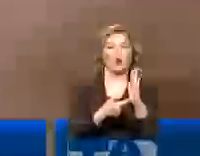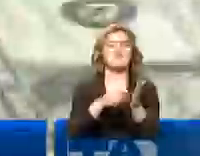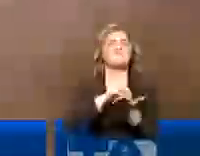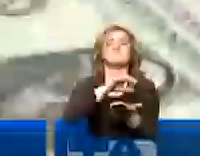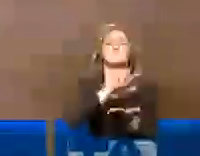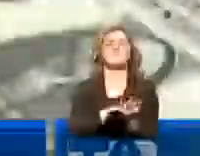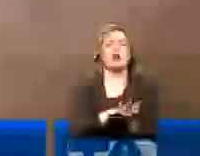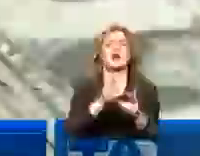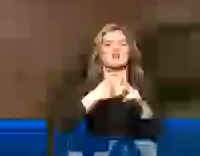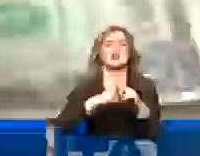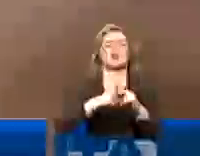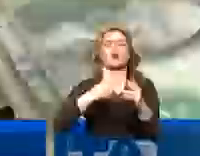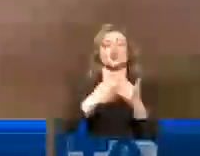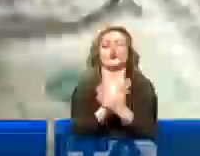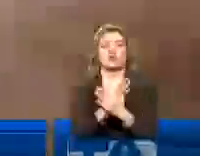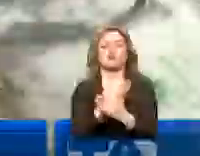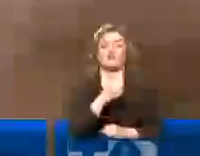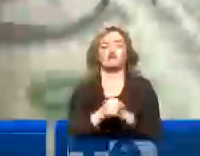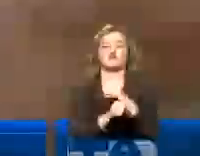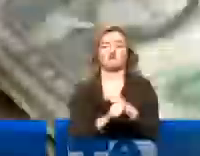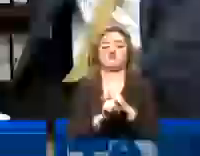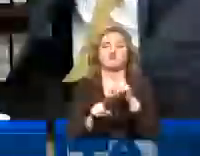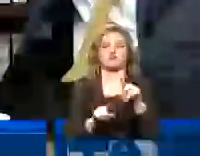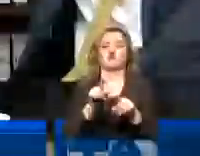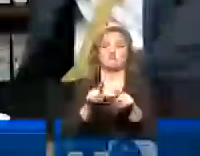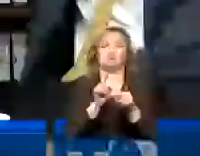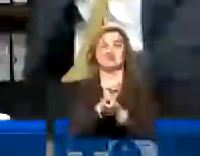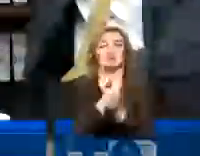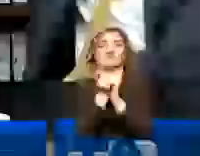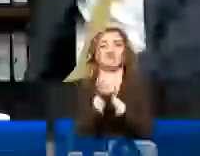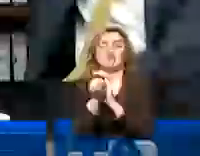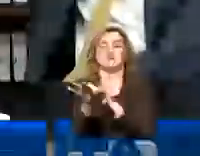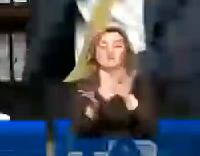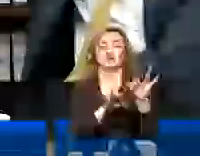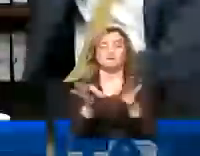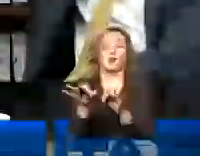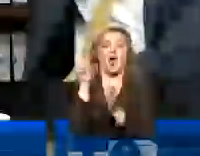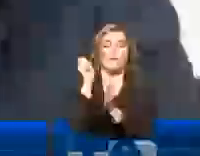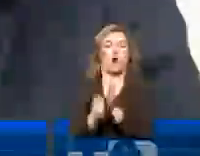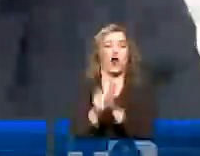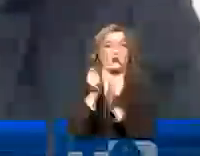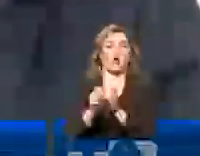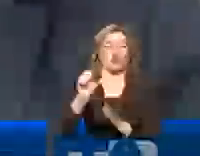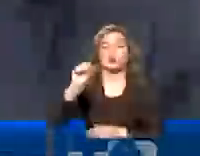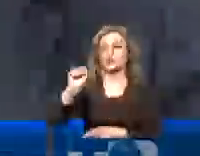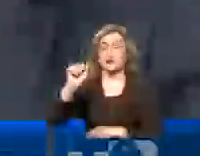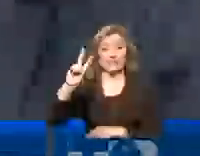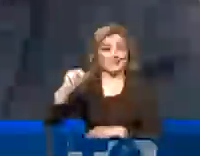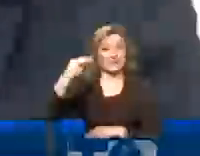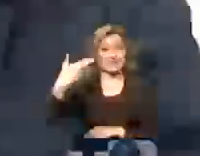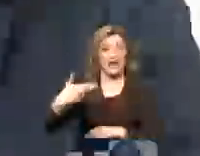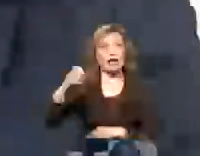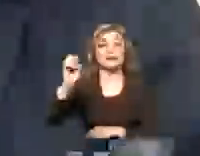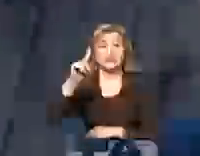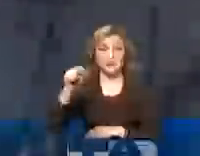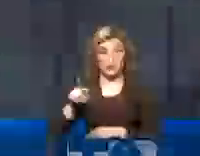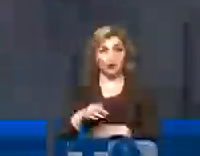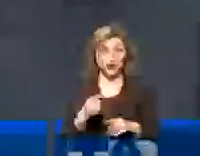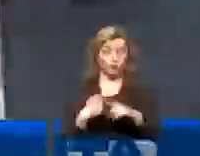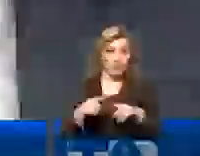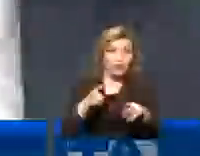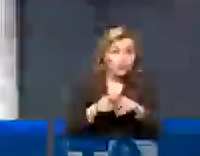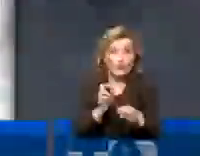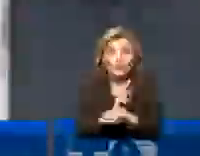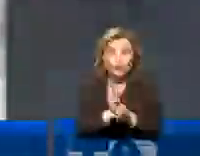desde el inicio del nuevo periodo y con este varias medidas. ¿Qué cambia? Lo explica el abogado Pablo Sánchez. Genera una serie de reformas que afectan